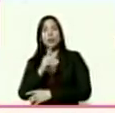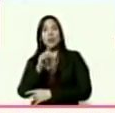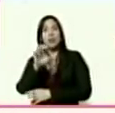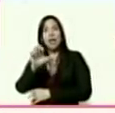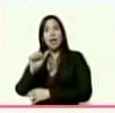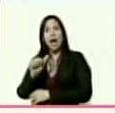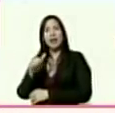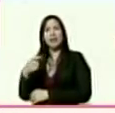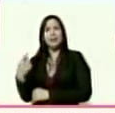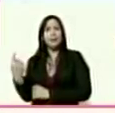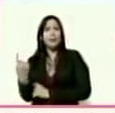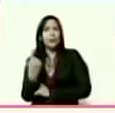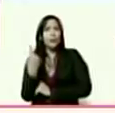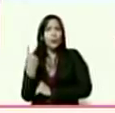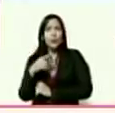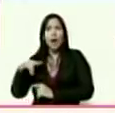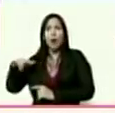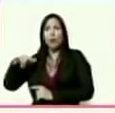sola.